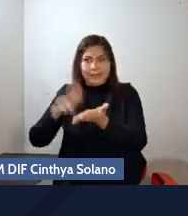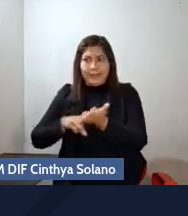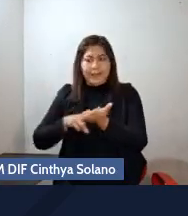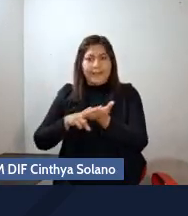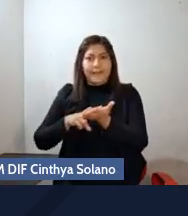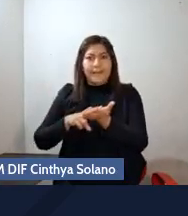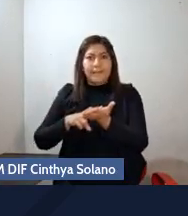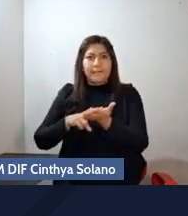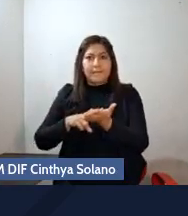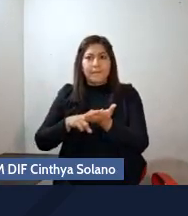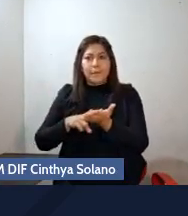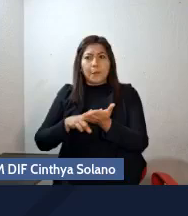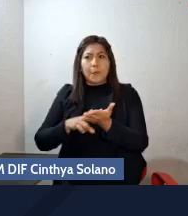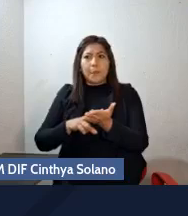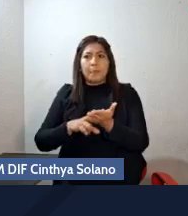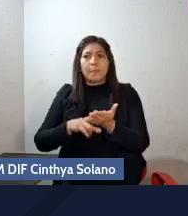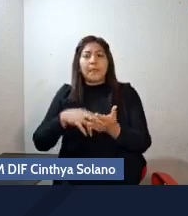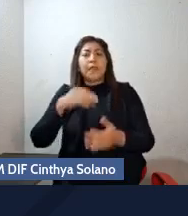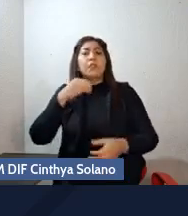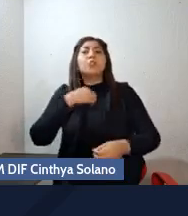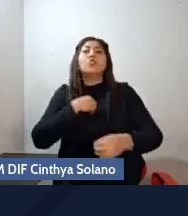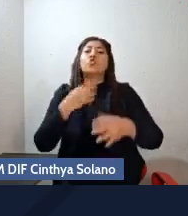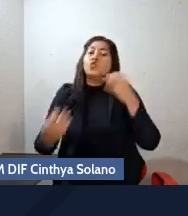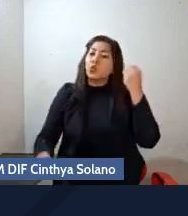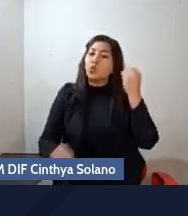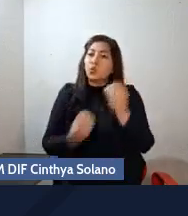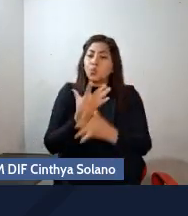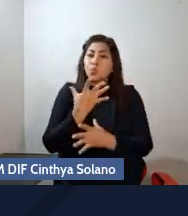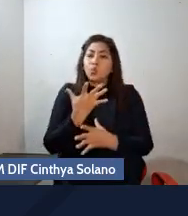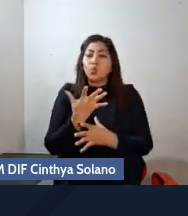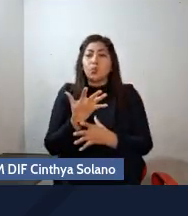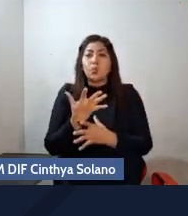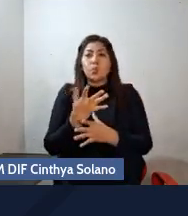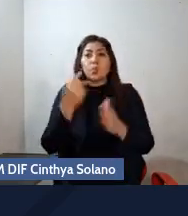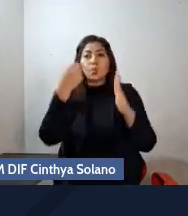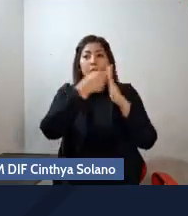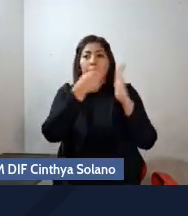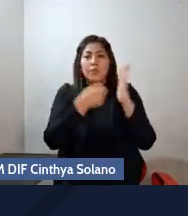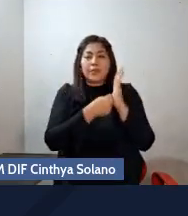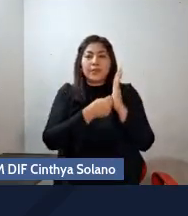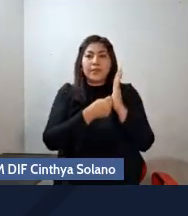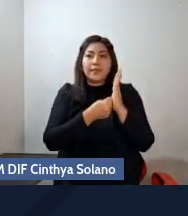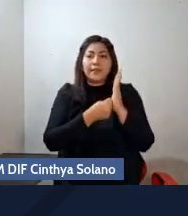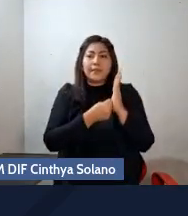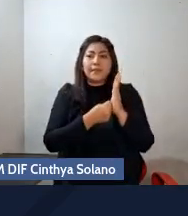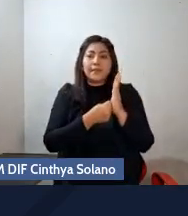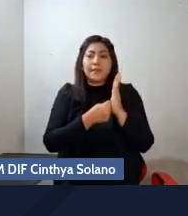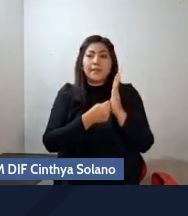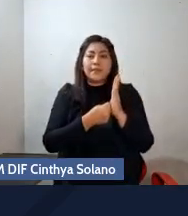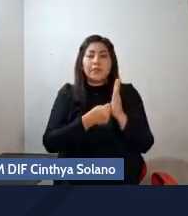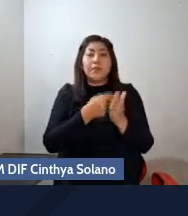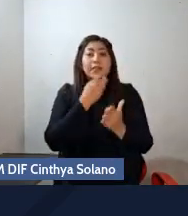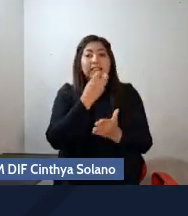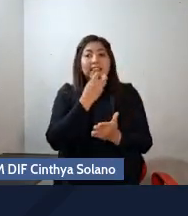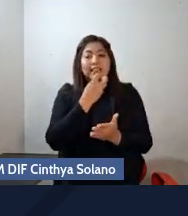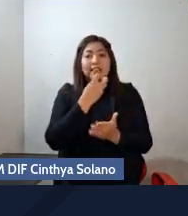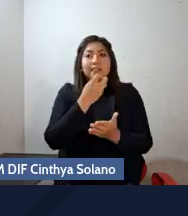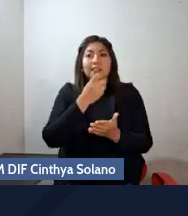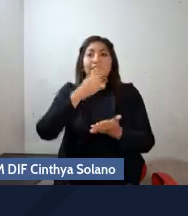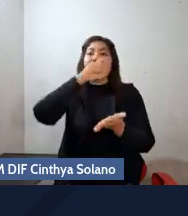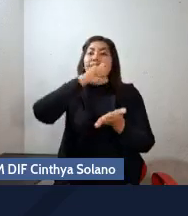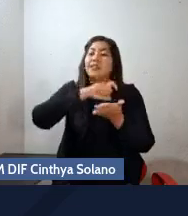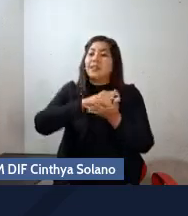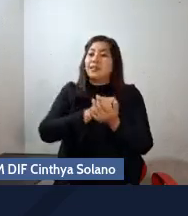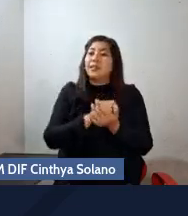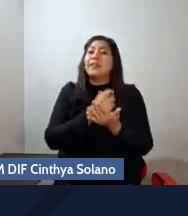Voy a hacer uno nuevo y como consecuencia tengo que pagar y cubrir el costo del nuevo